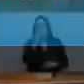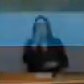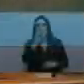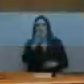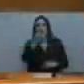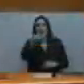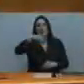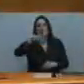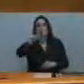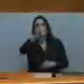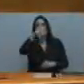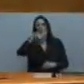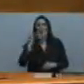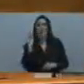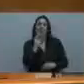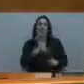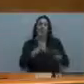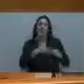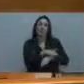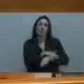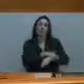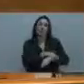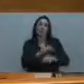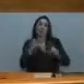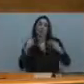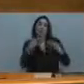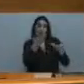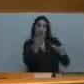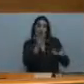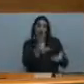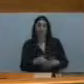Al Consejo de Gobierno. Señoría, tiene la palabra.